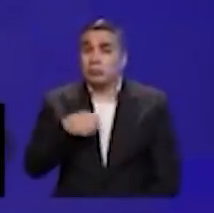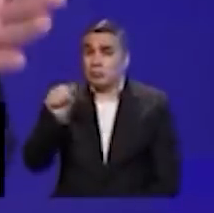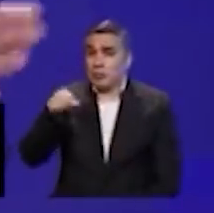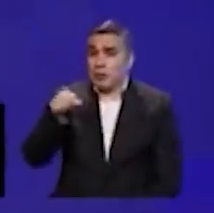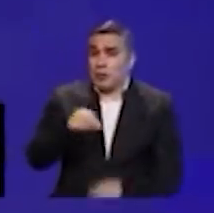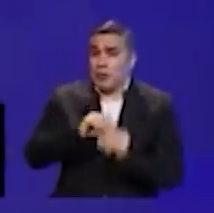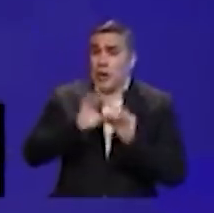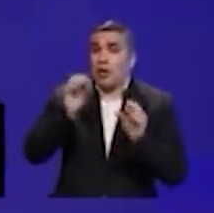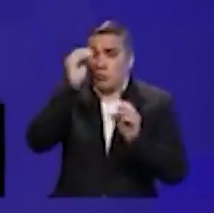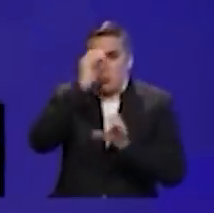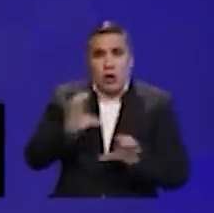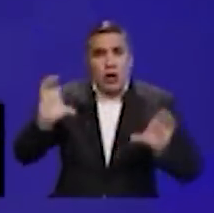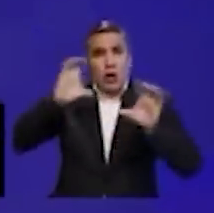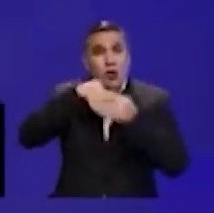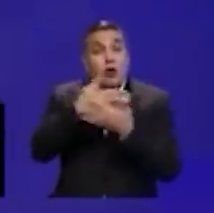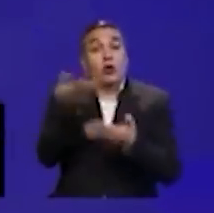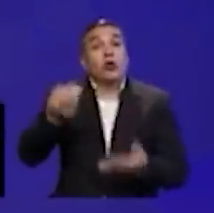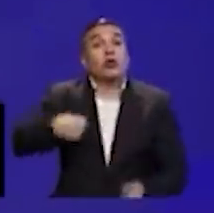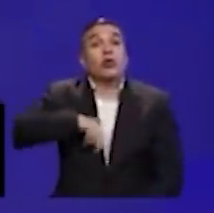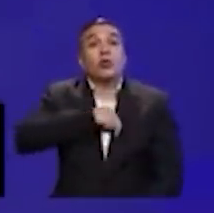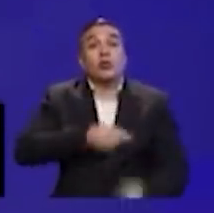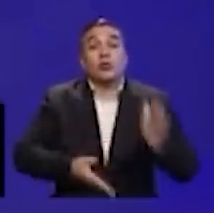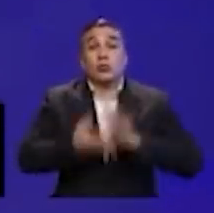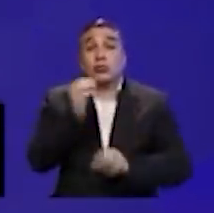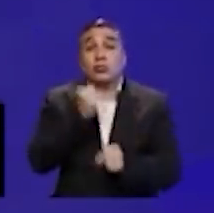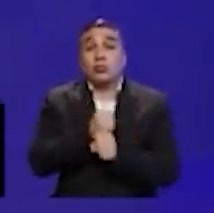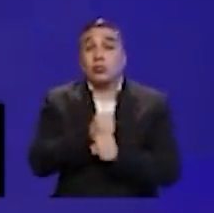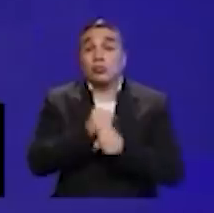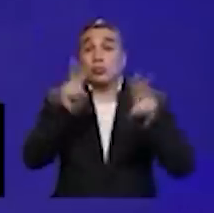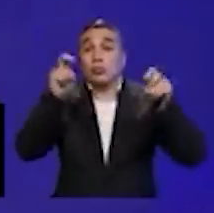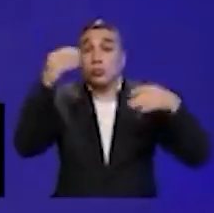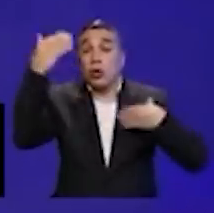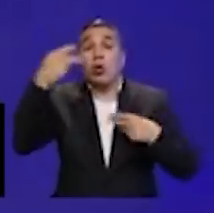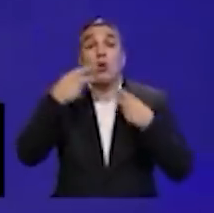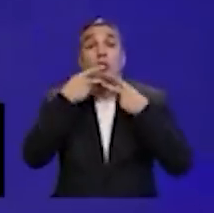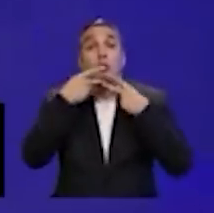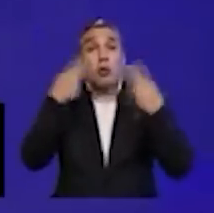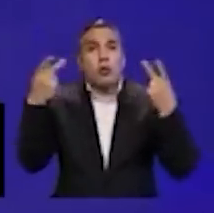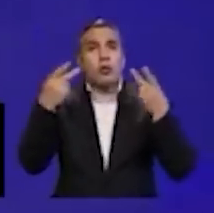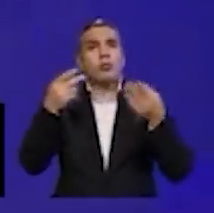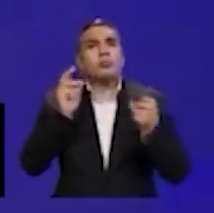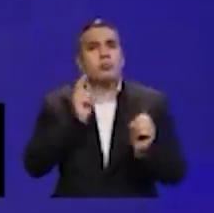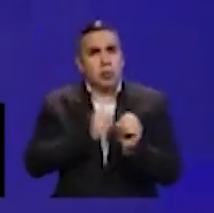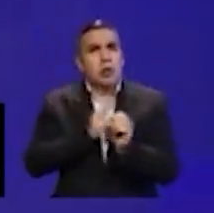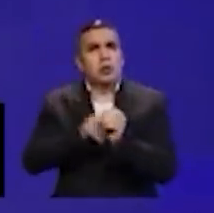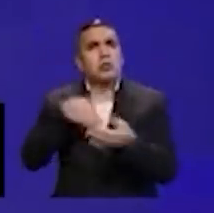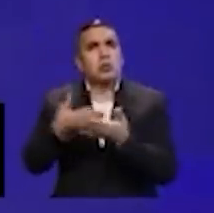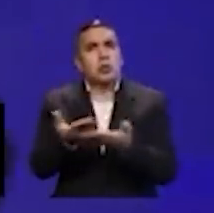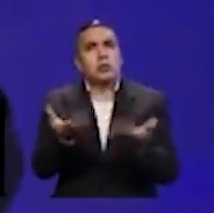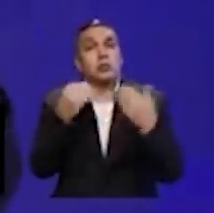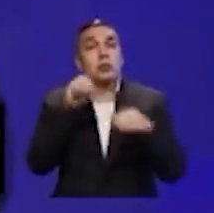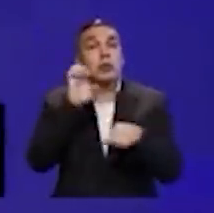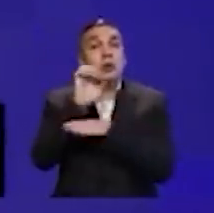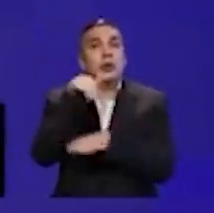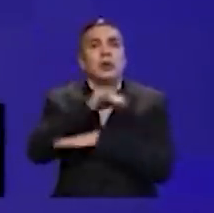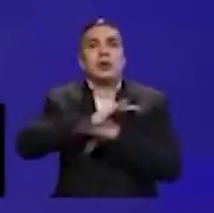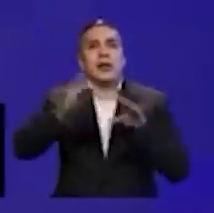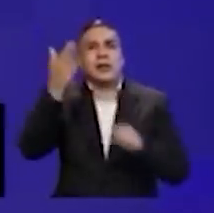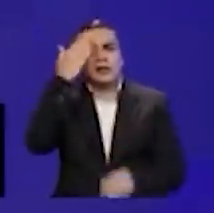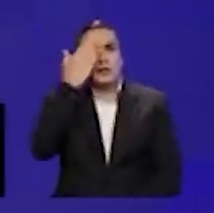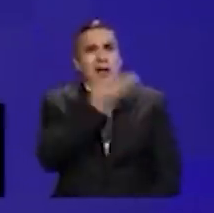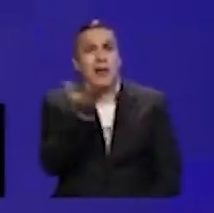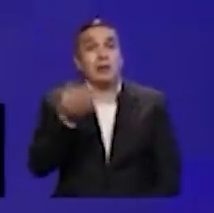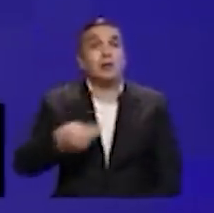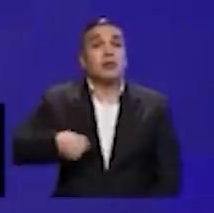Venezolanos, digo, muy buenas noches, ecuatorianos. Es verdad lo que tú dices, este mundo está muy mal y este mundo es paralelo, así que no podemos vivir así en Ecuador ni